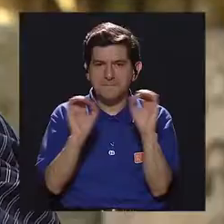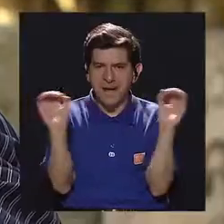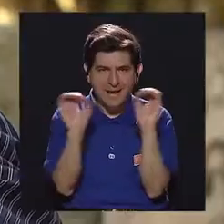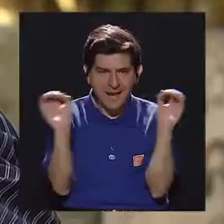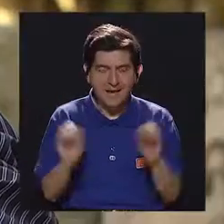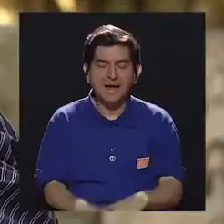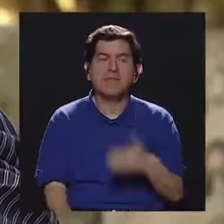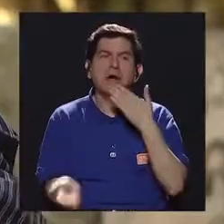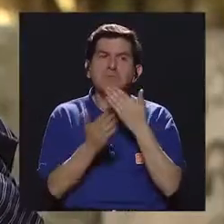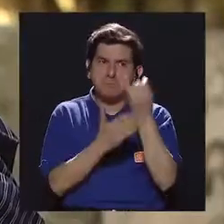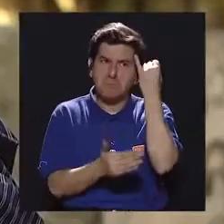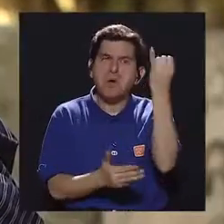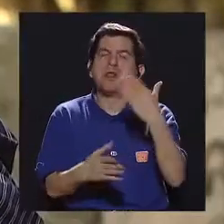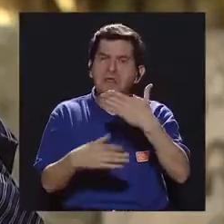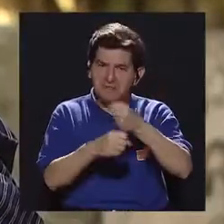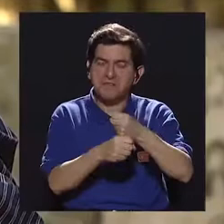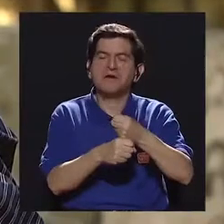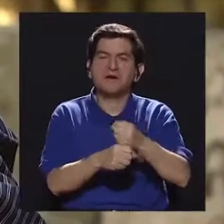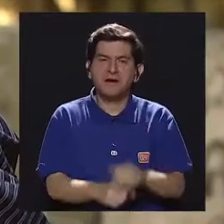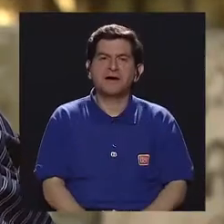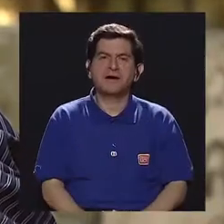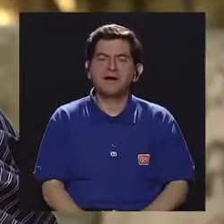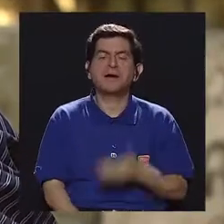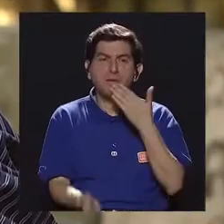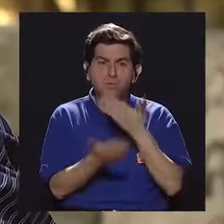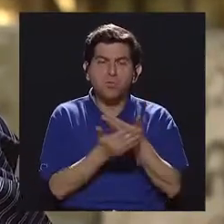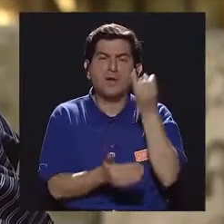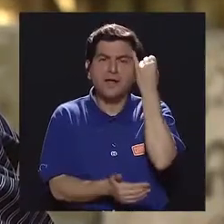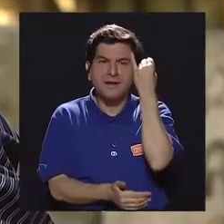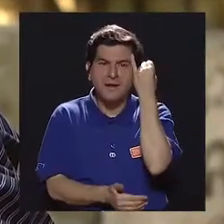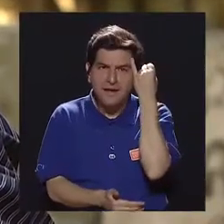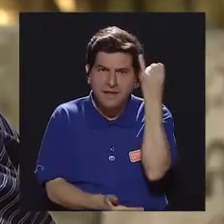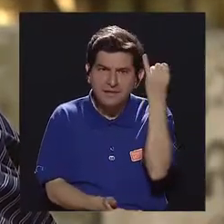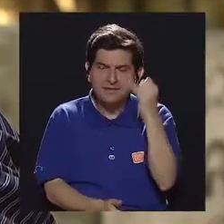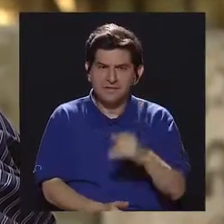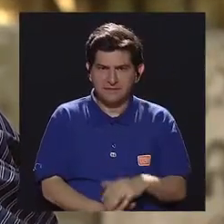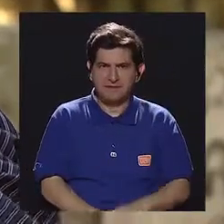nada, es una buena idea hacerlo. Y es una buena idea hacerlo,